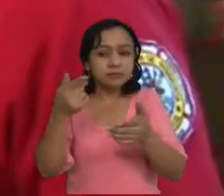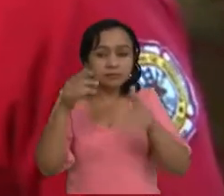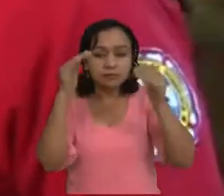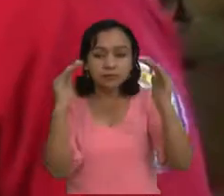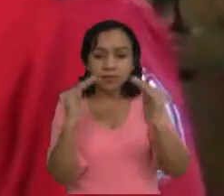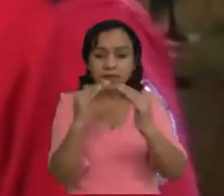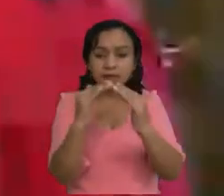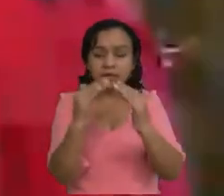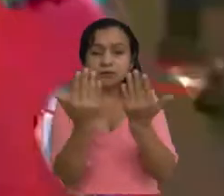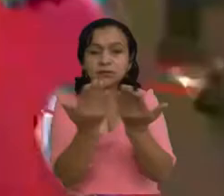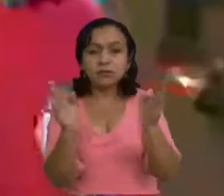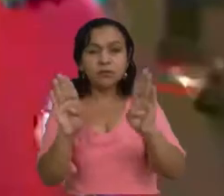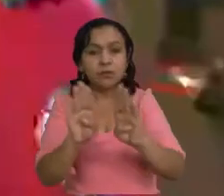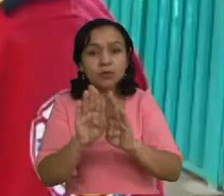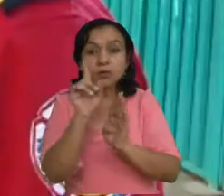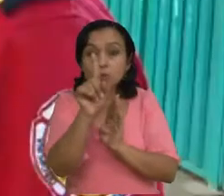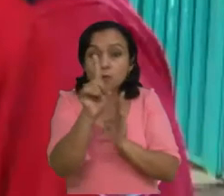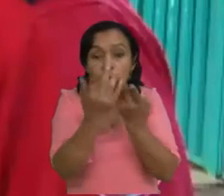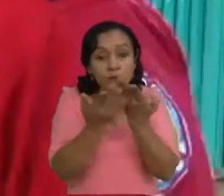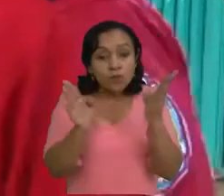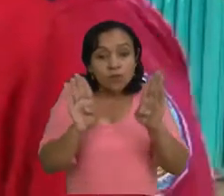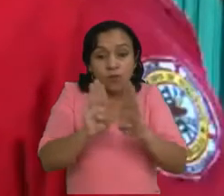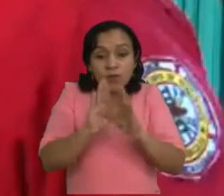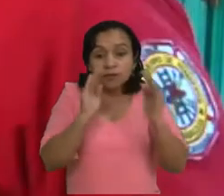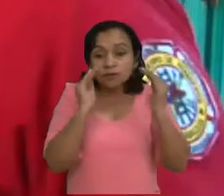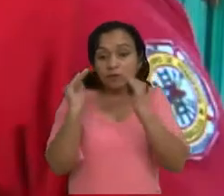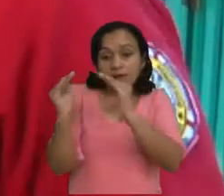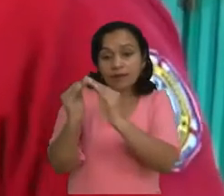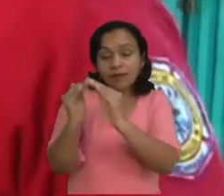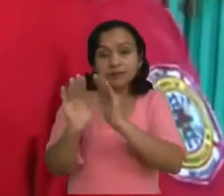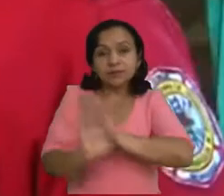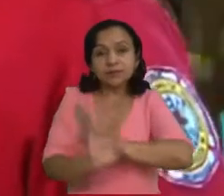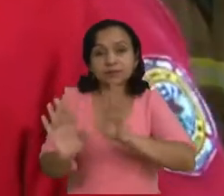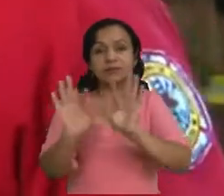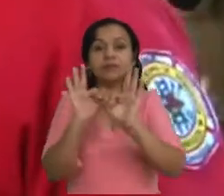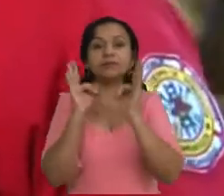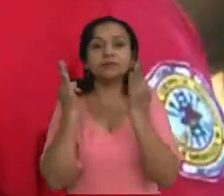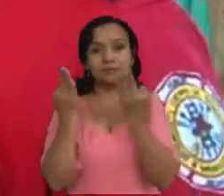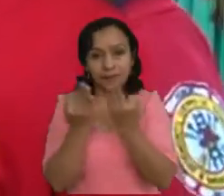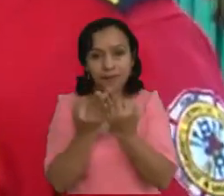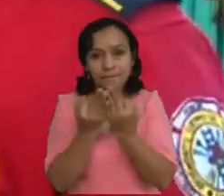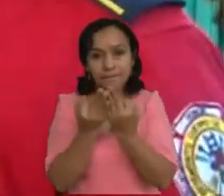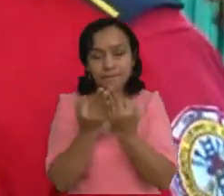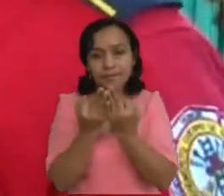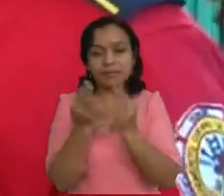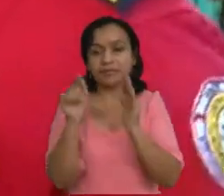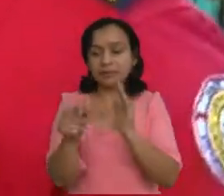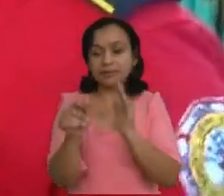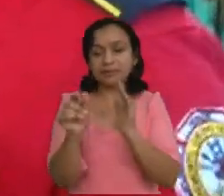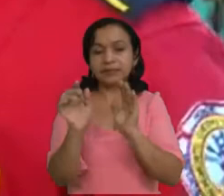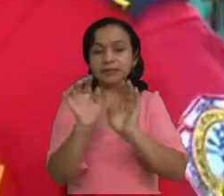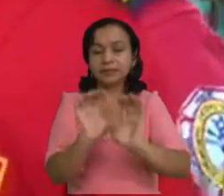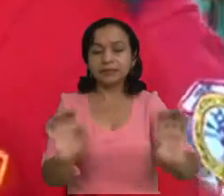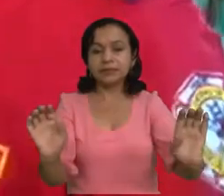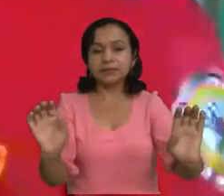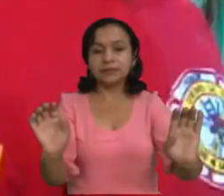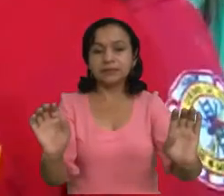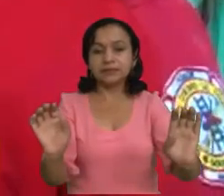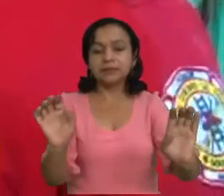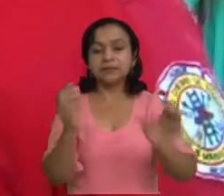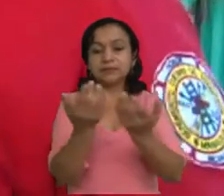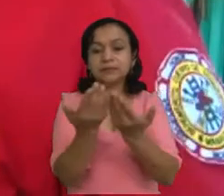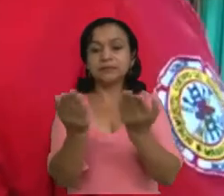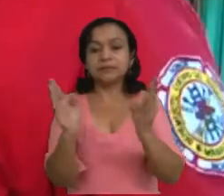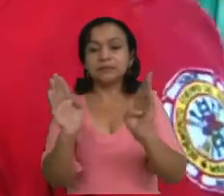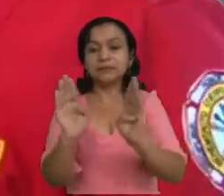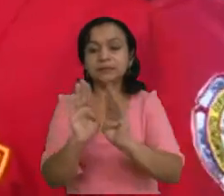cuarto? Porque se habla que solo es un cuarto de la vivienda. Sí, dicen los familiares que sí, que lamentablemente los niños se encontraban casualmente en el lugar donde